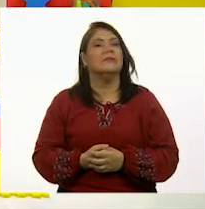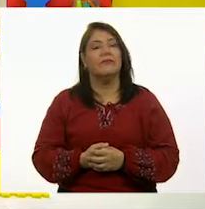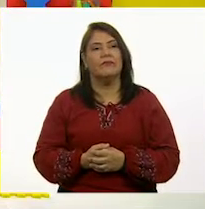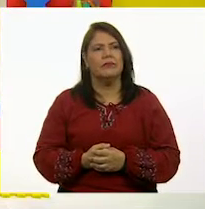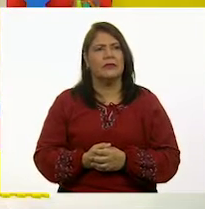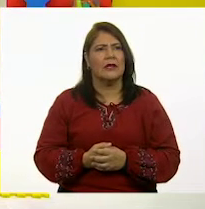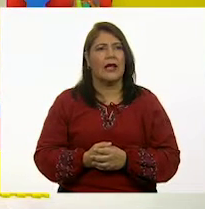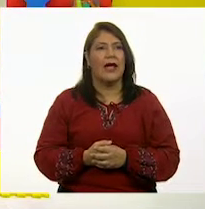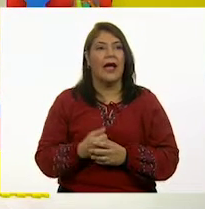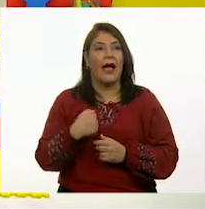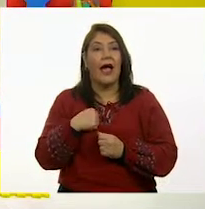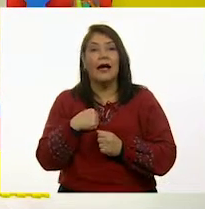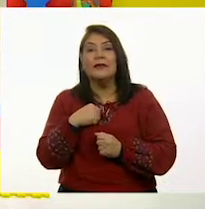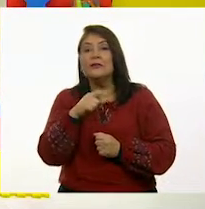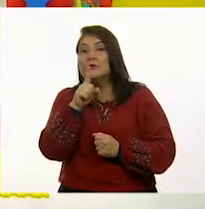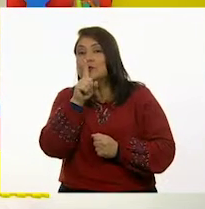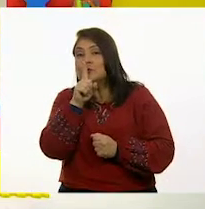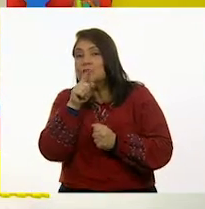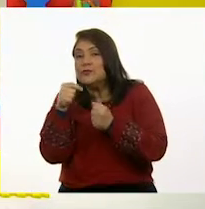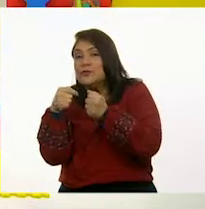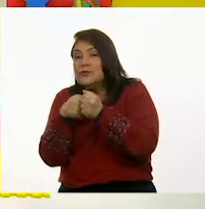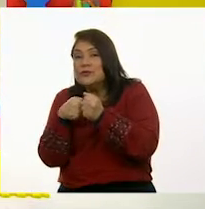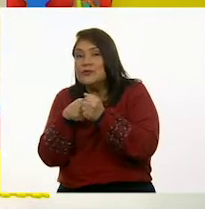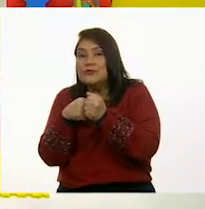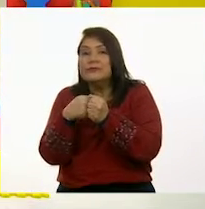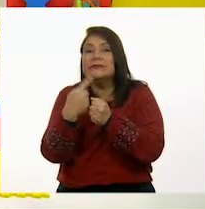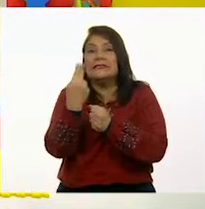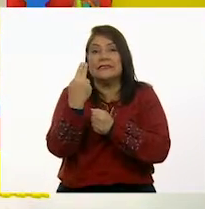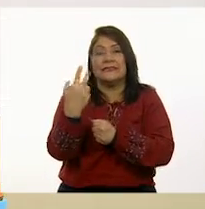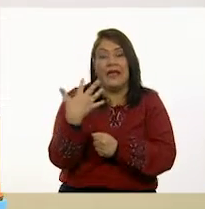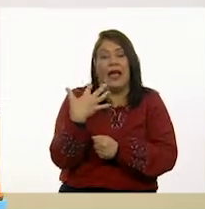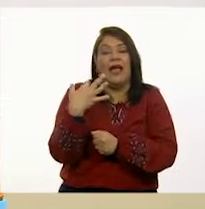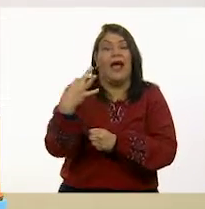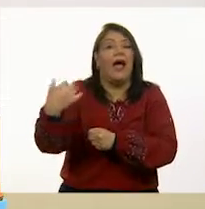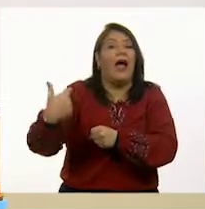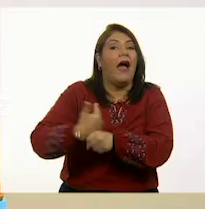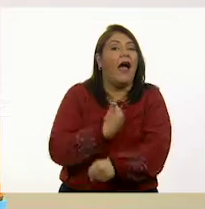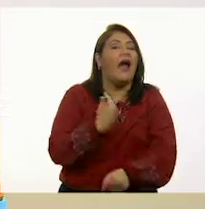Estoy escondida. Tienes que encontrarme.